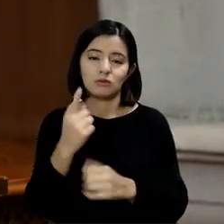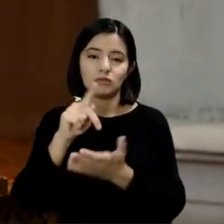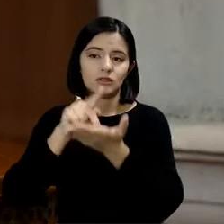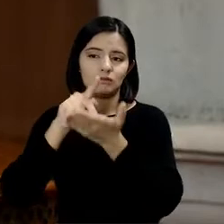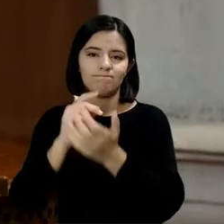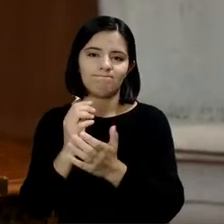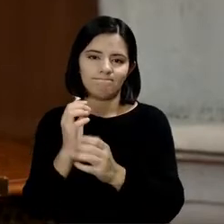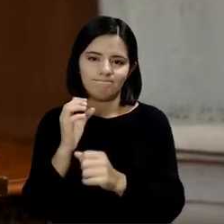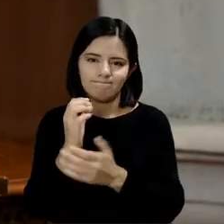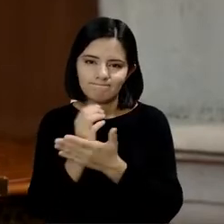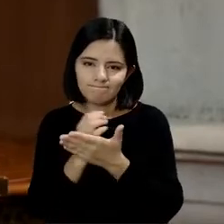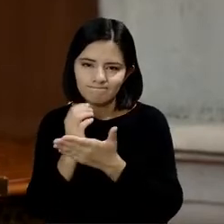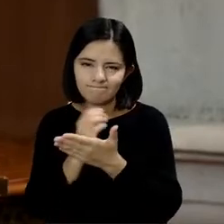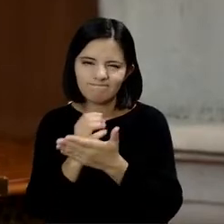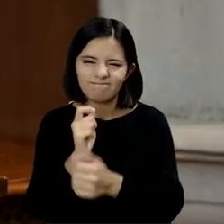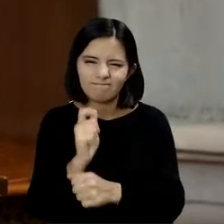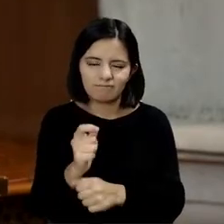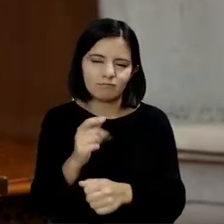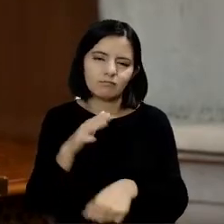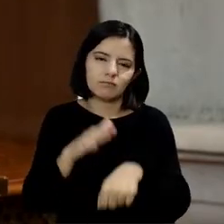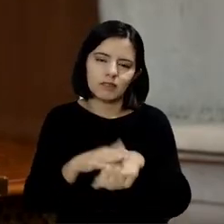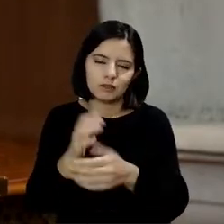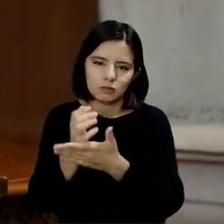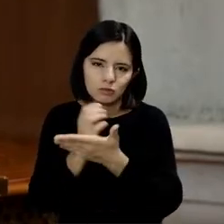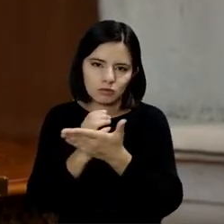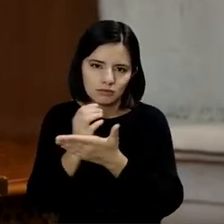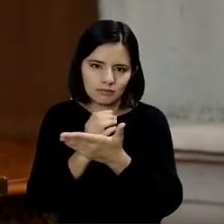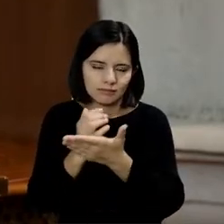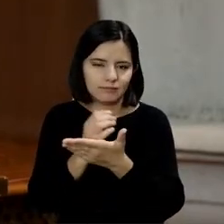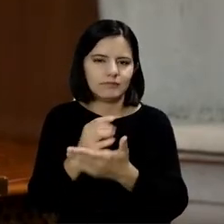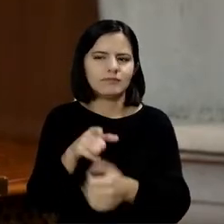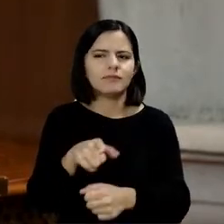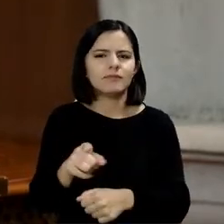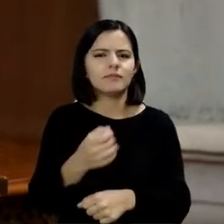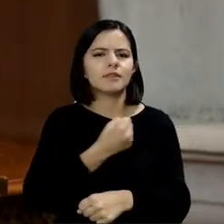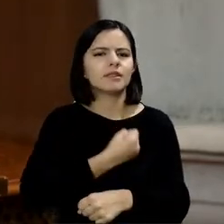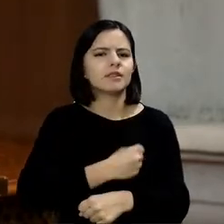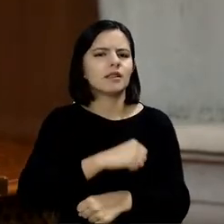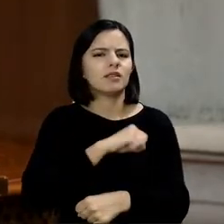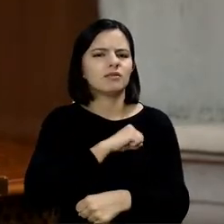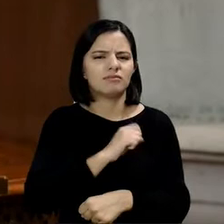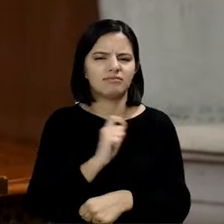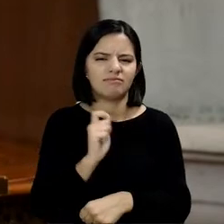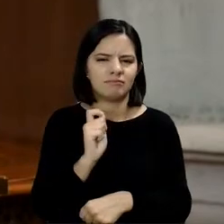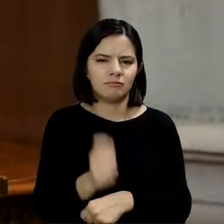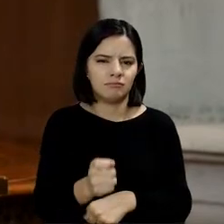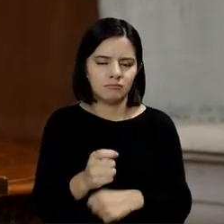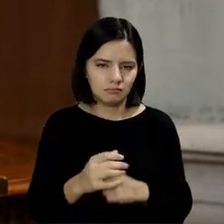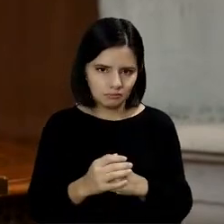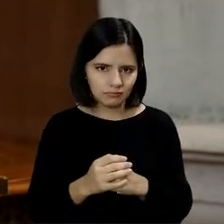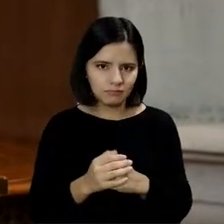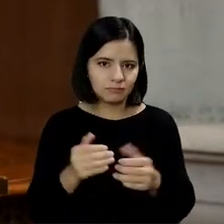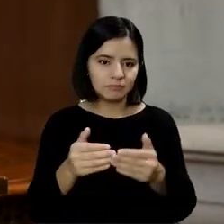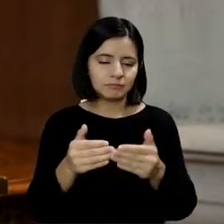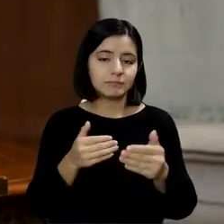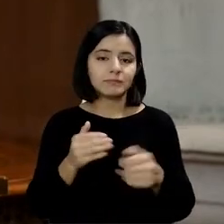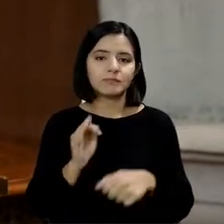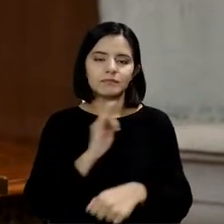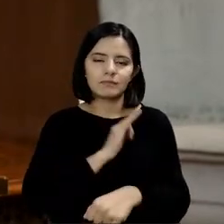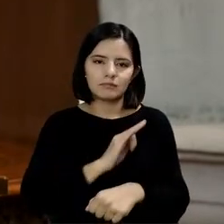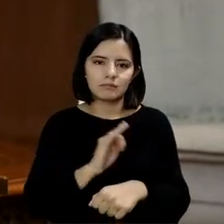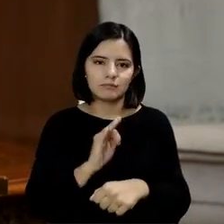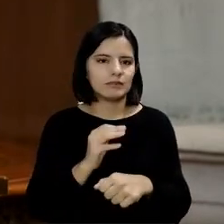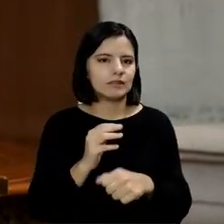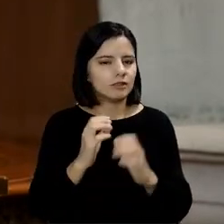Salud definió en 1988 a la prevención en salud como aquellas medidas destinadas no solamente a prevenir